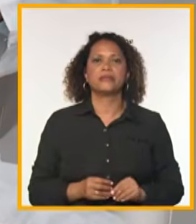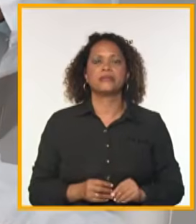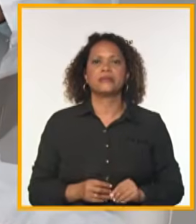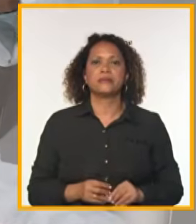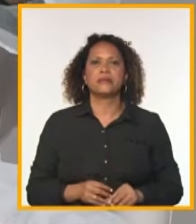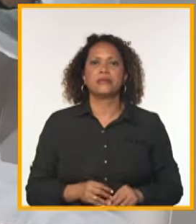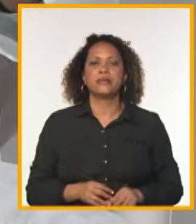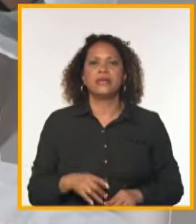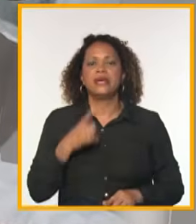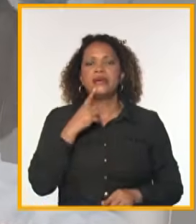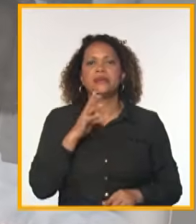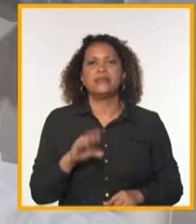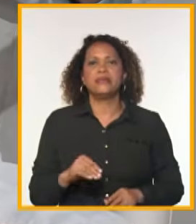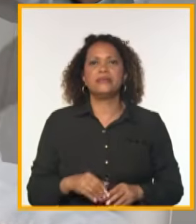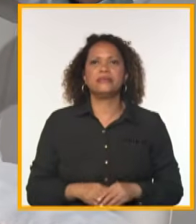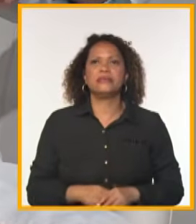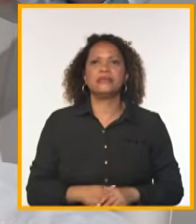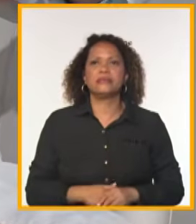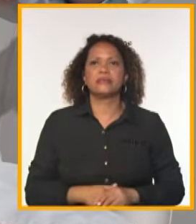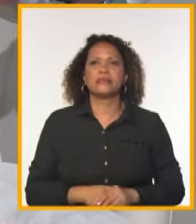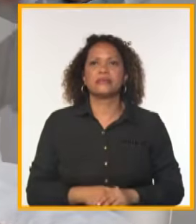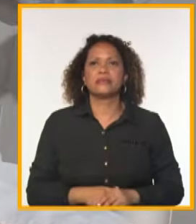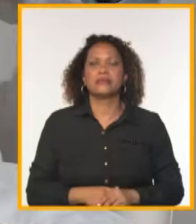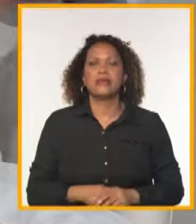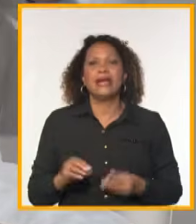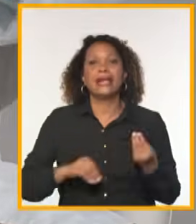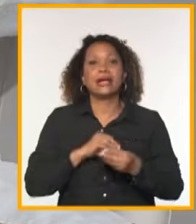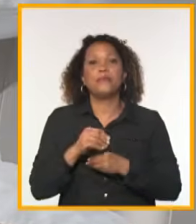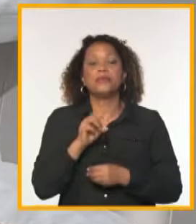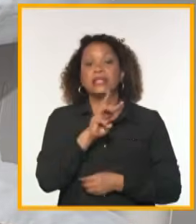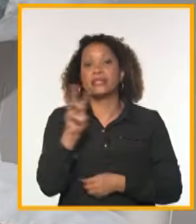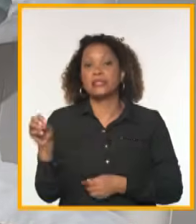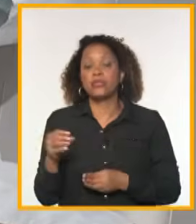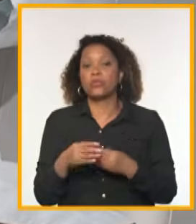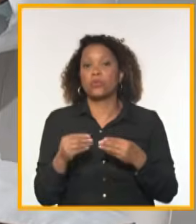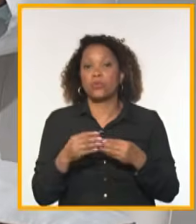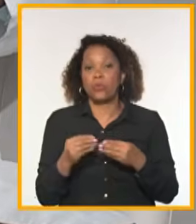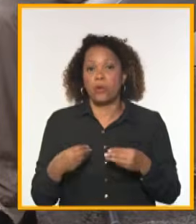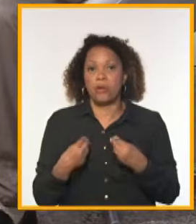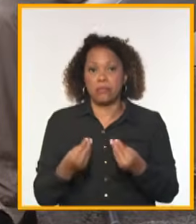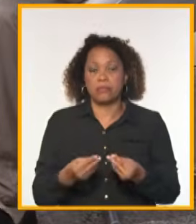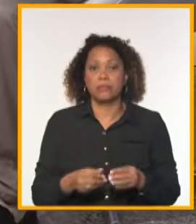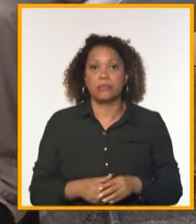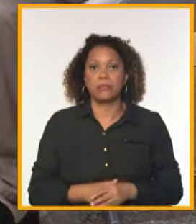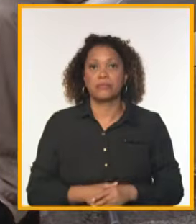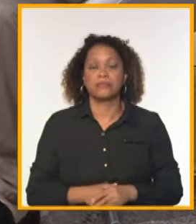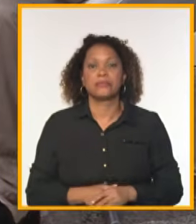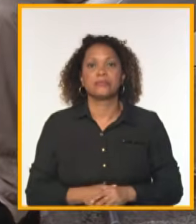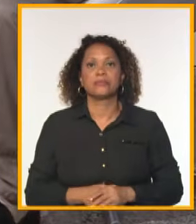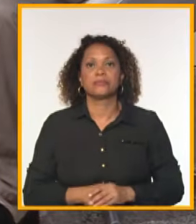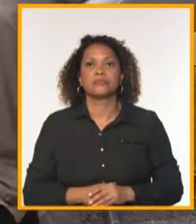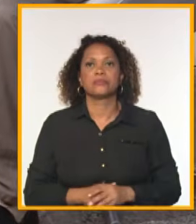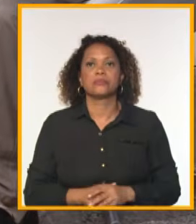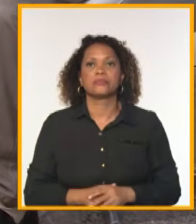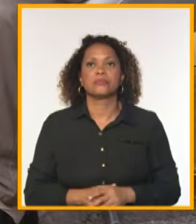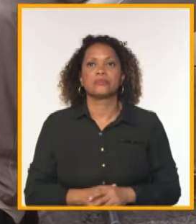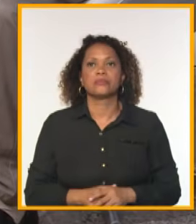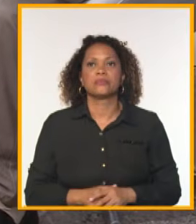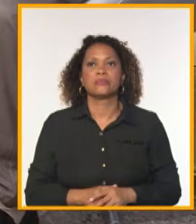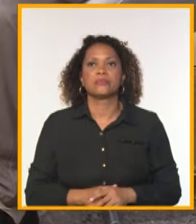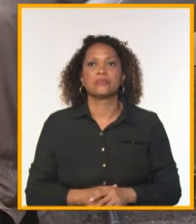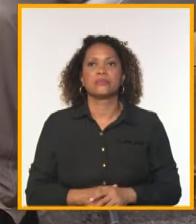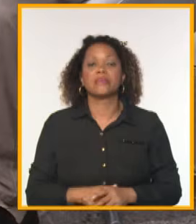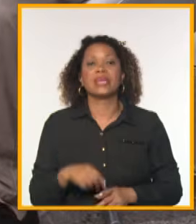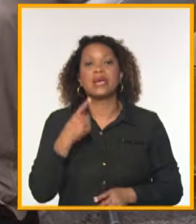logramos por menos de $300 dar el cóctel. Aquí está con Gustavo Curí. Aquí estoy con Gustavo Curí